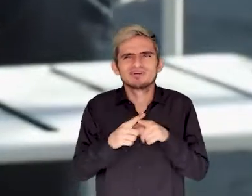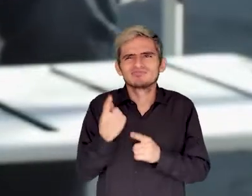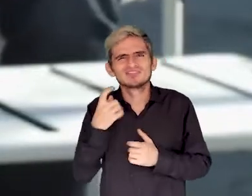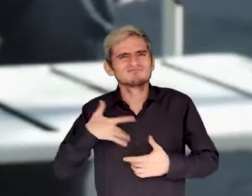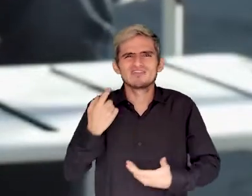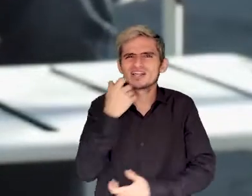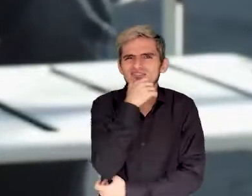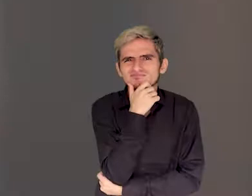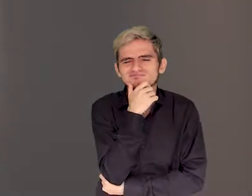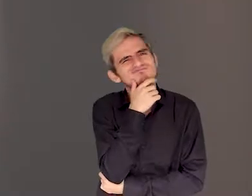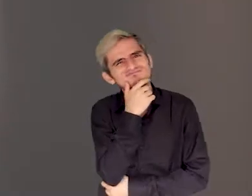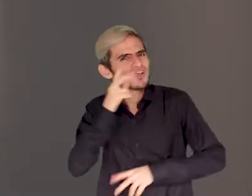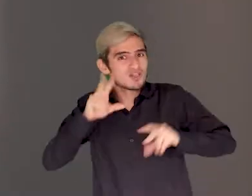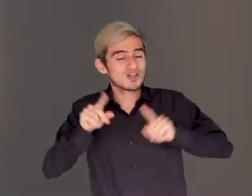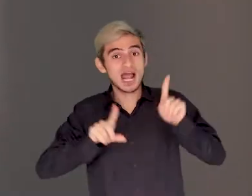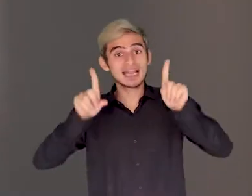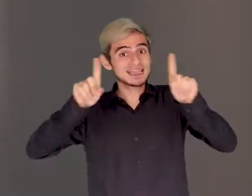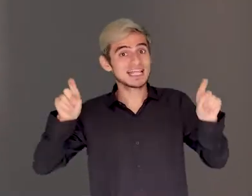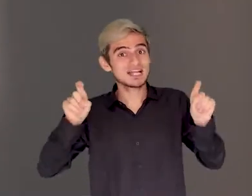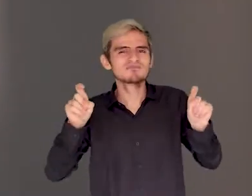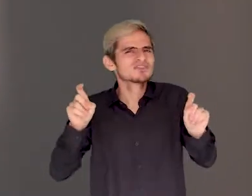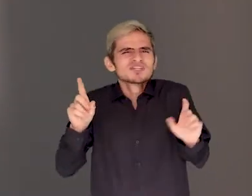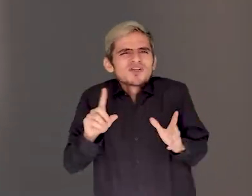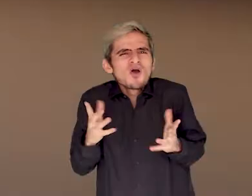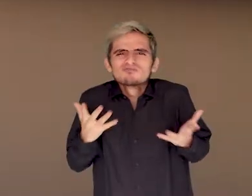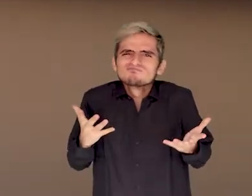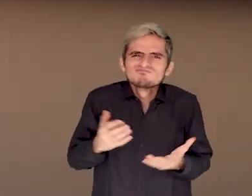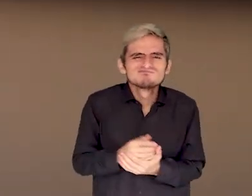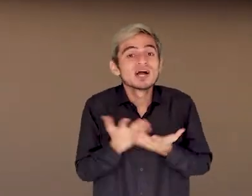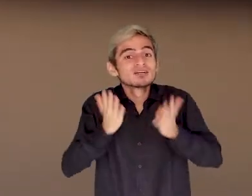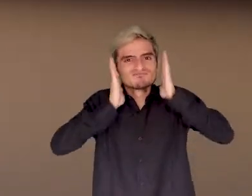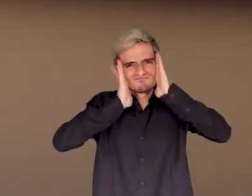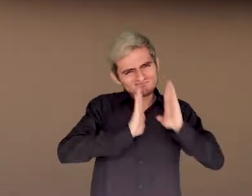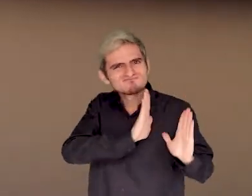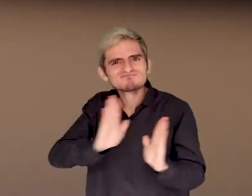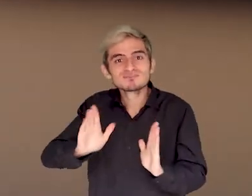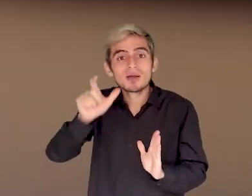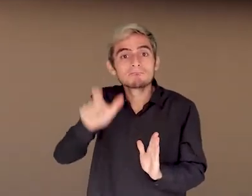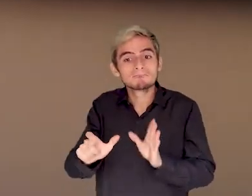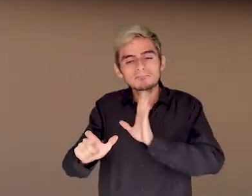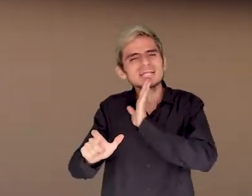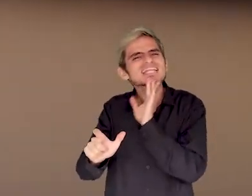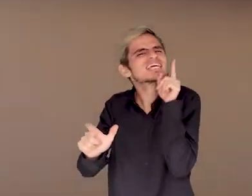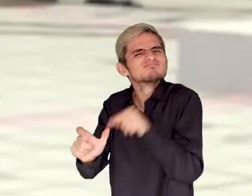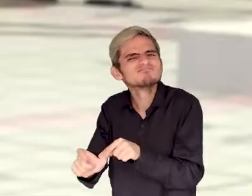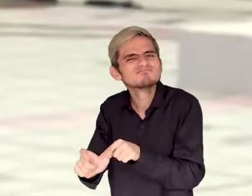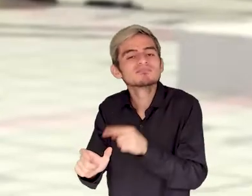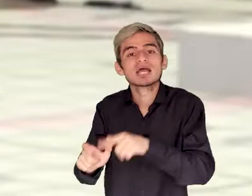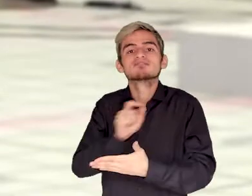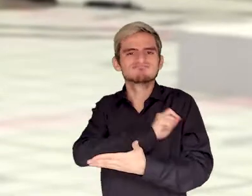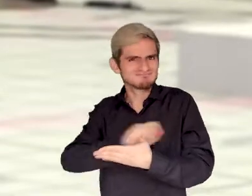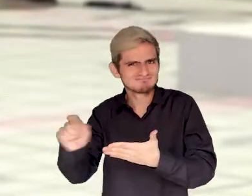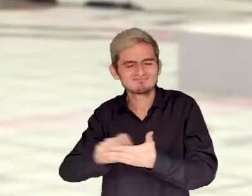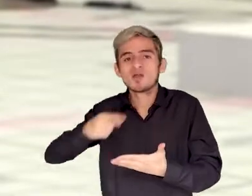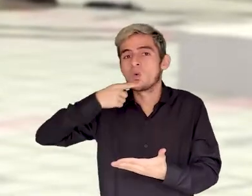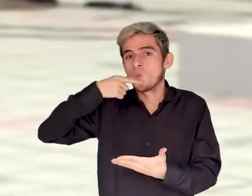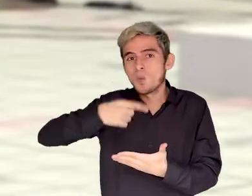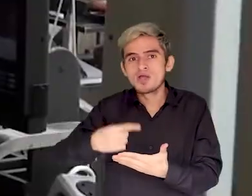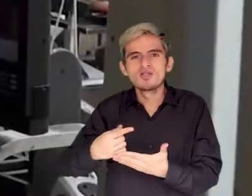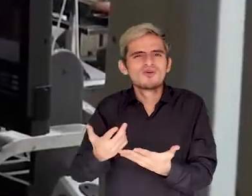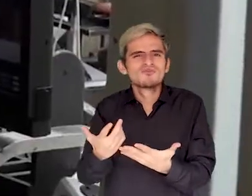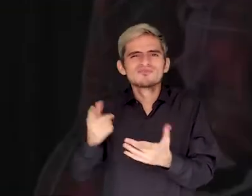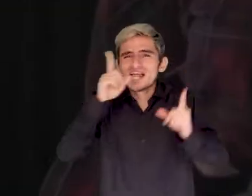que algo falta. Y no, no nos referimos a los temas particularmente, sino a la perspectiva de quien escribe,